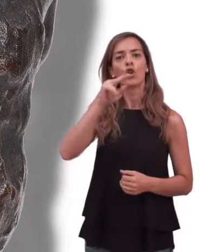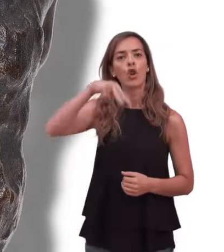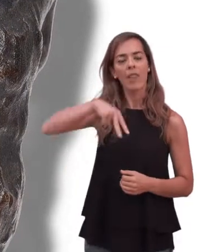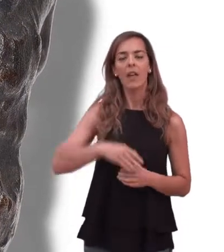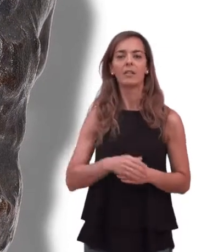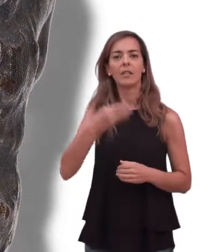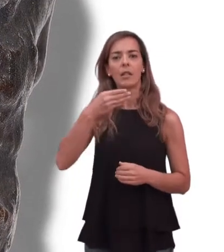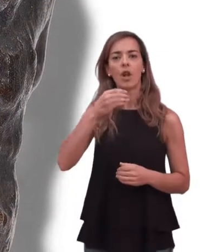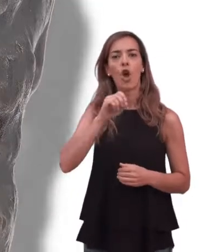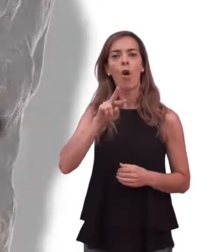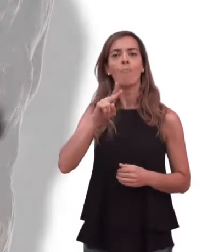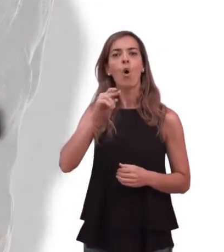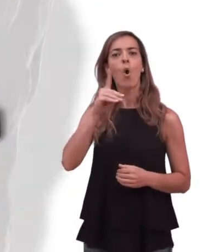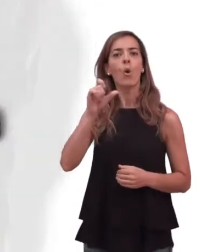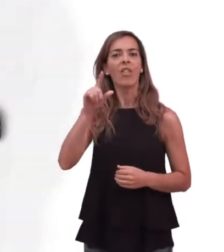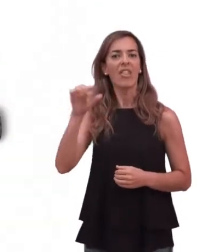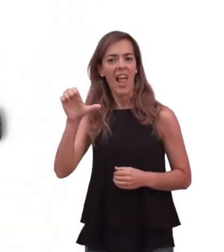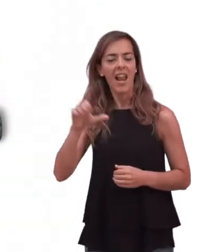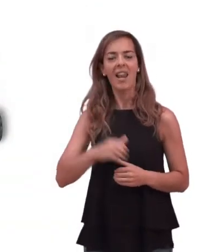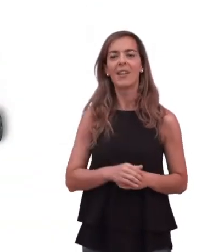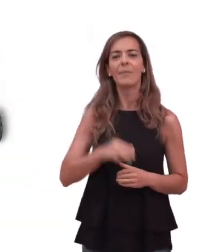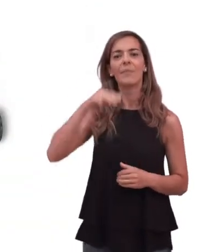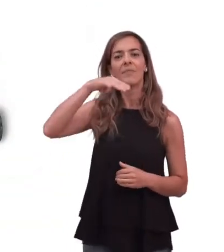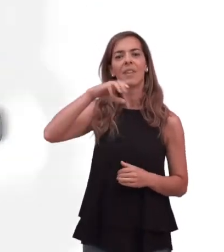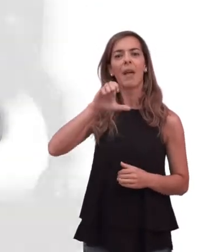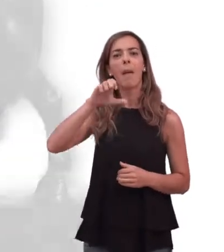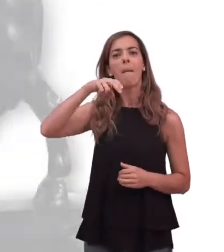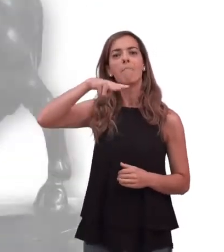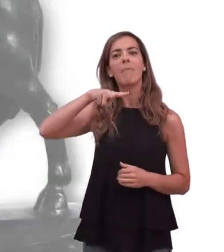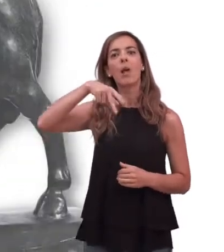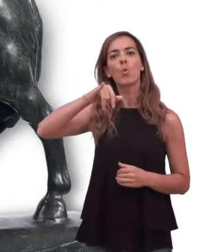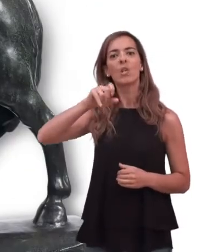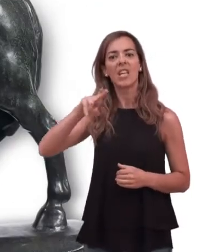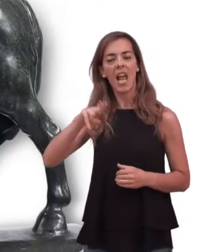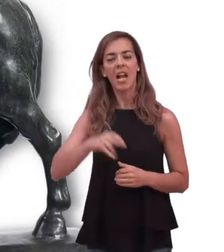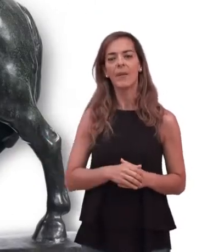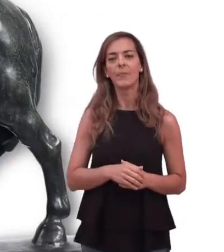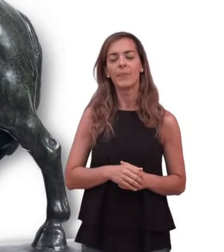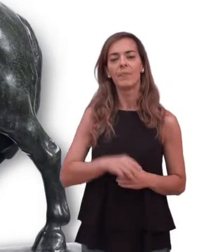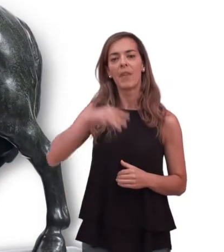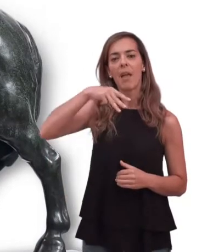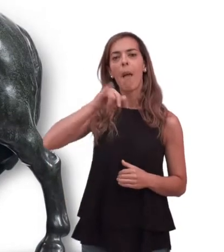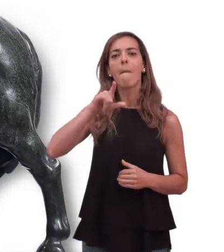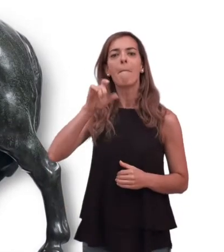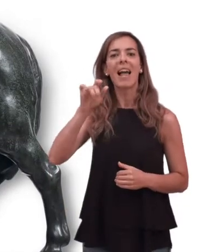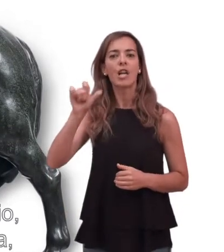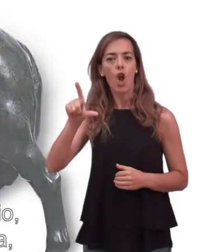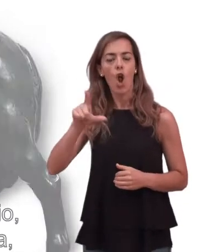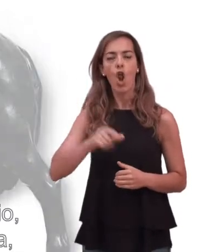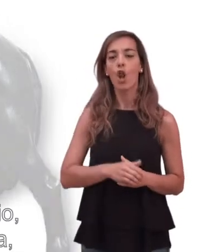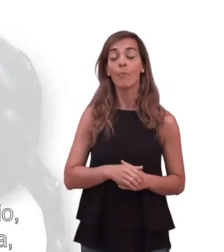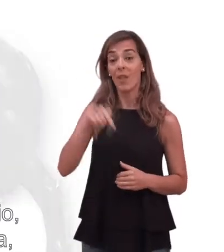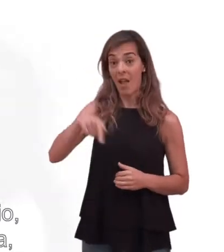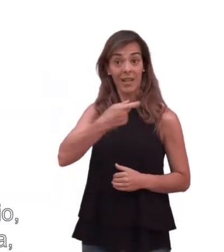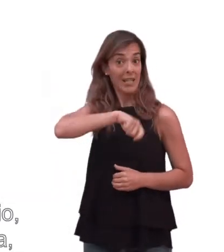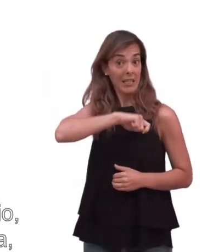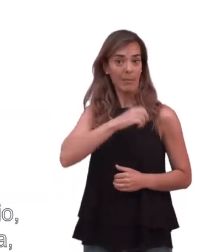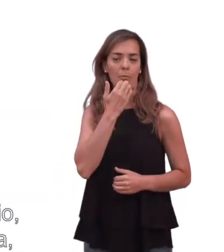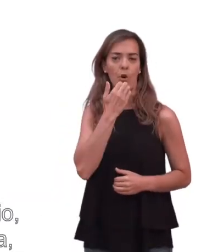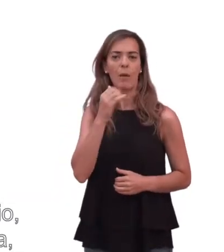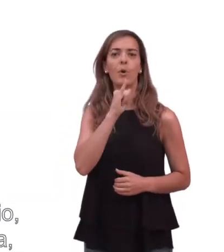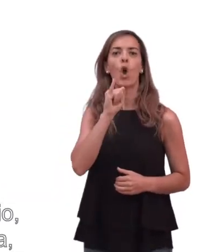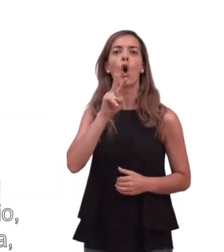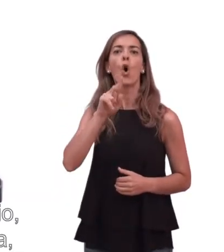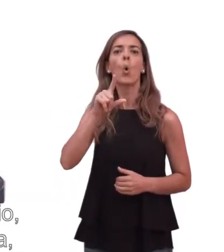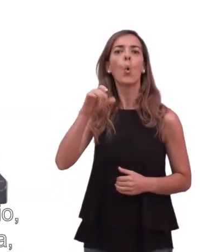Antoine Bourdelle, Constantin Meunier, Aristide Maillol, o los españoles